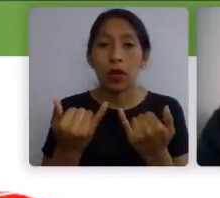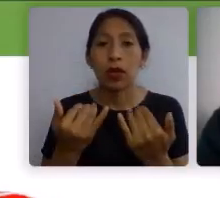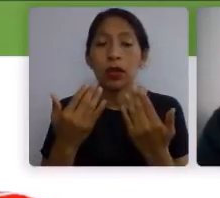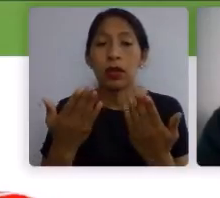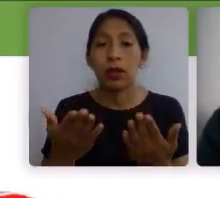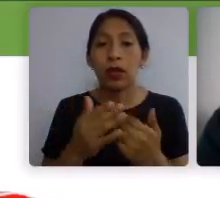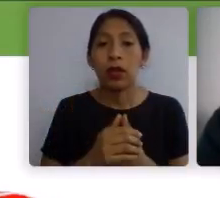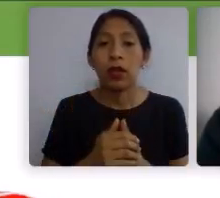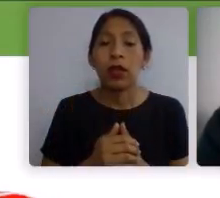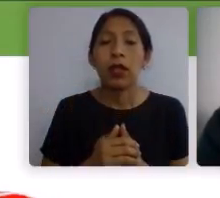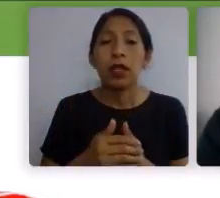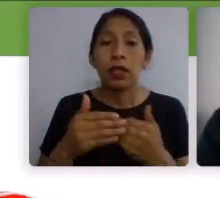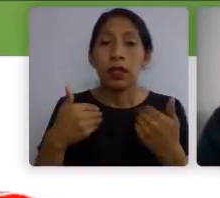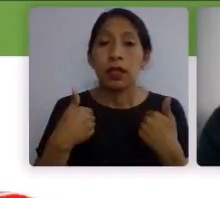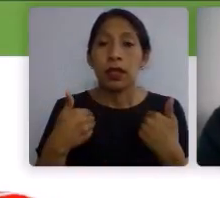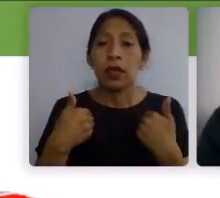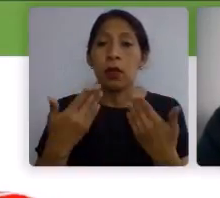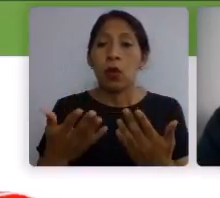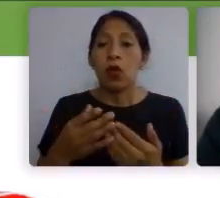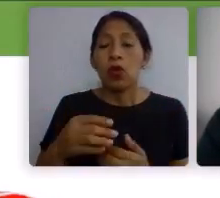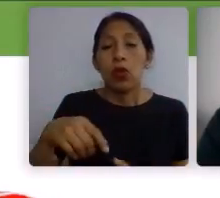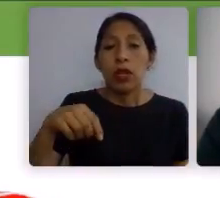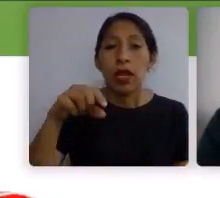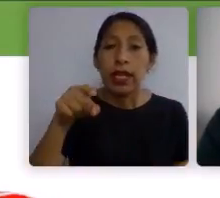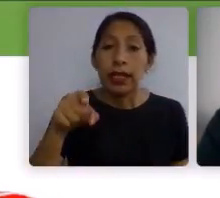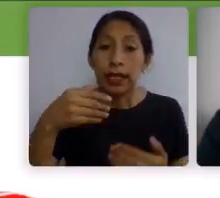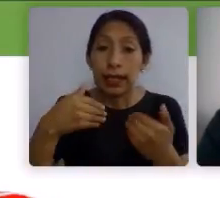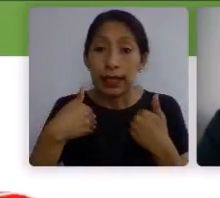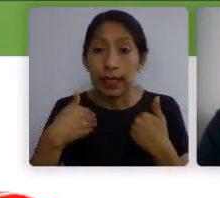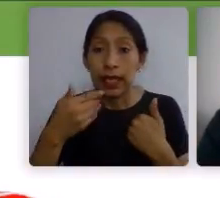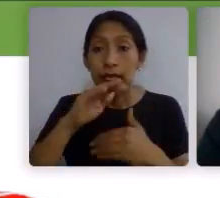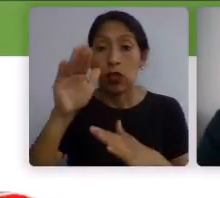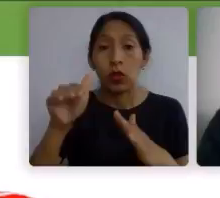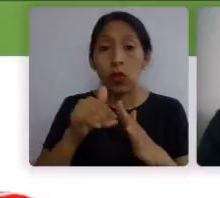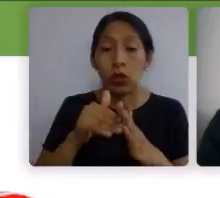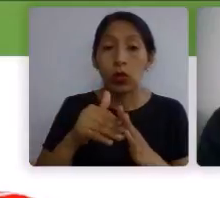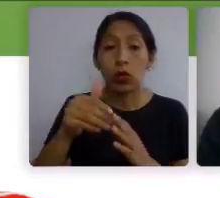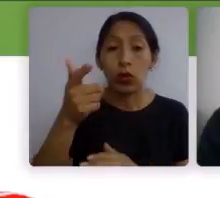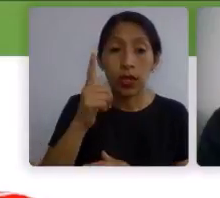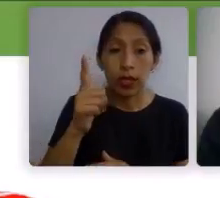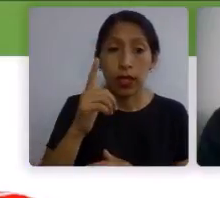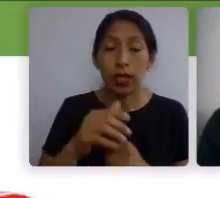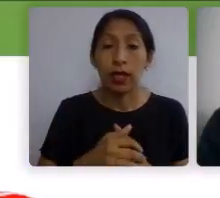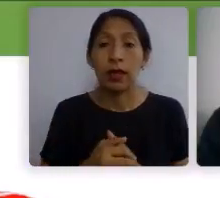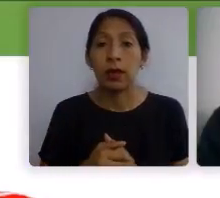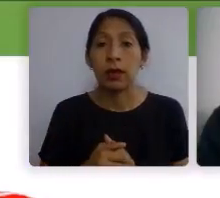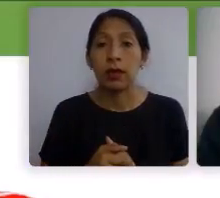especialista en la Subdirección de Turismo Receptivo en PROMPERÚ y viene liderando los proyectos de naturaleza y observación de aves.